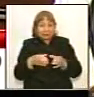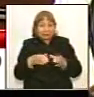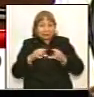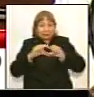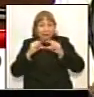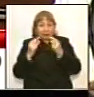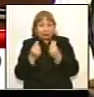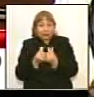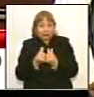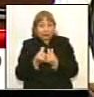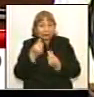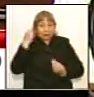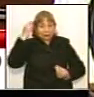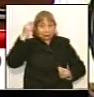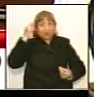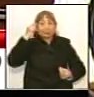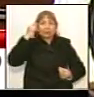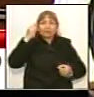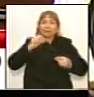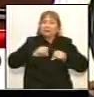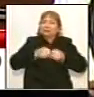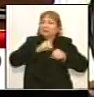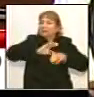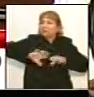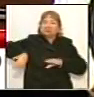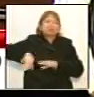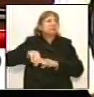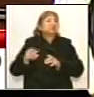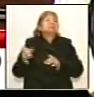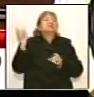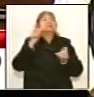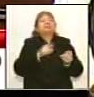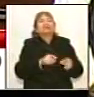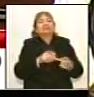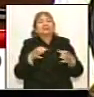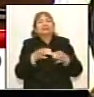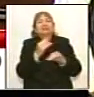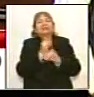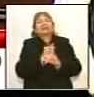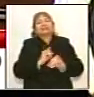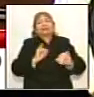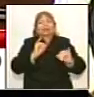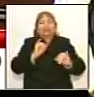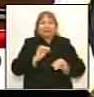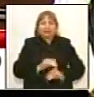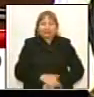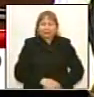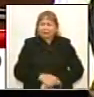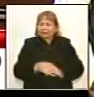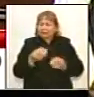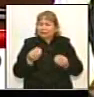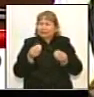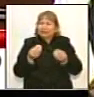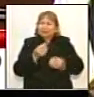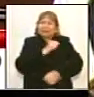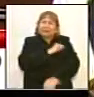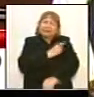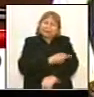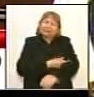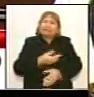partido político, rompen con ese partido político y se declaran independientes. ¿Con qué autoridad